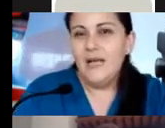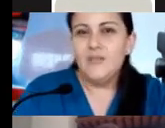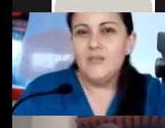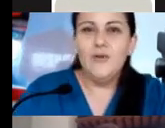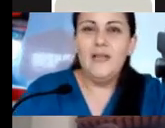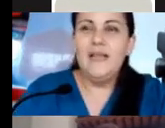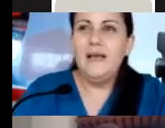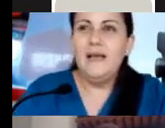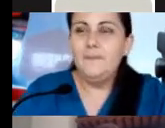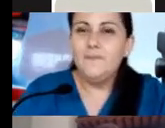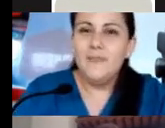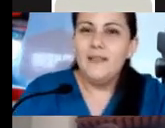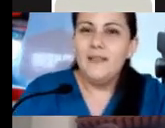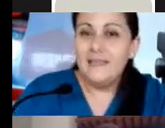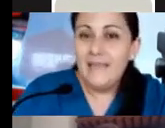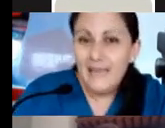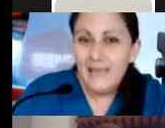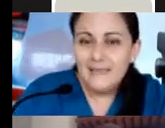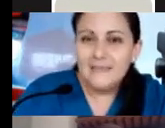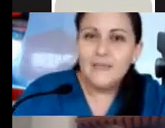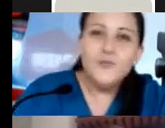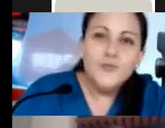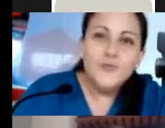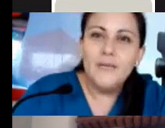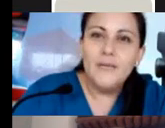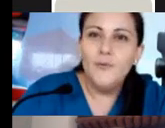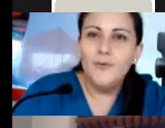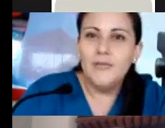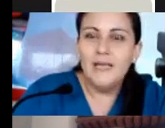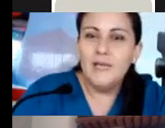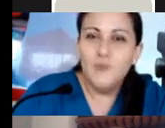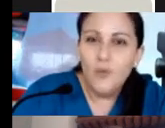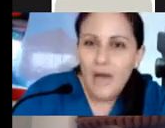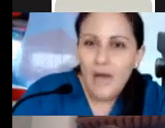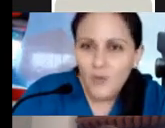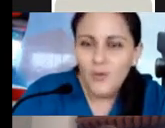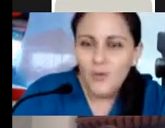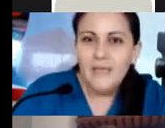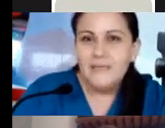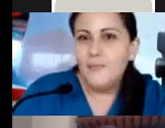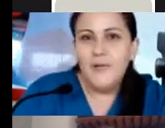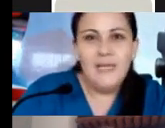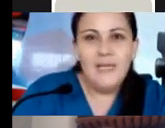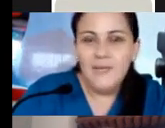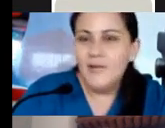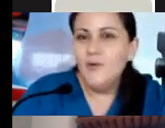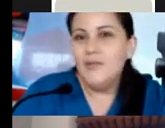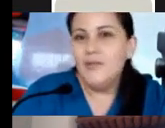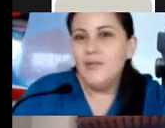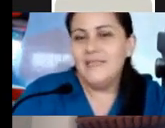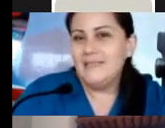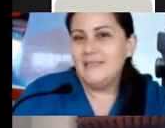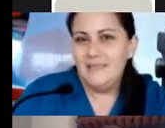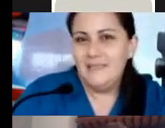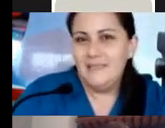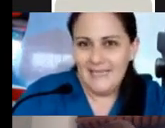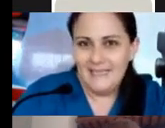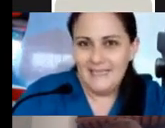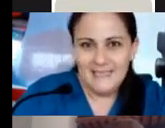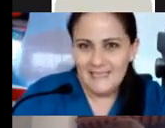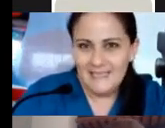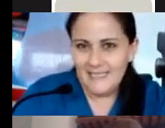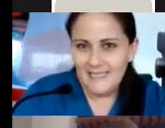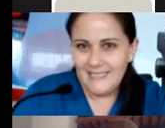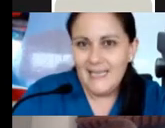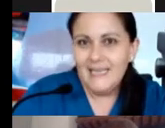en dado caso la tela está sucia porque cayó algo, se puede limpiar con las toallas